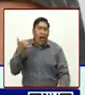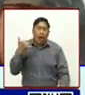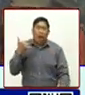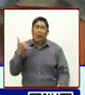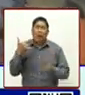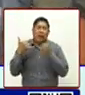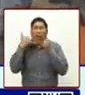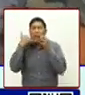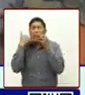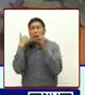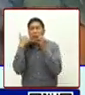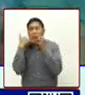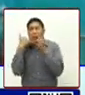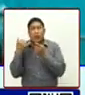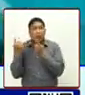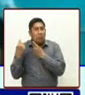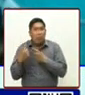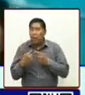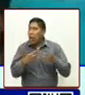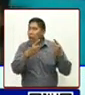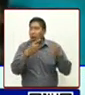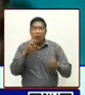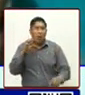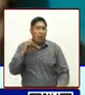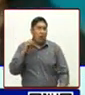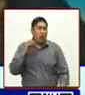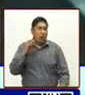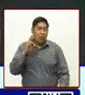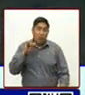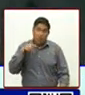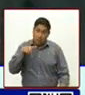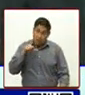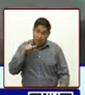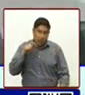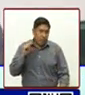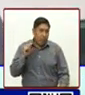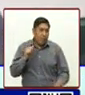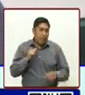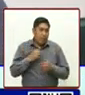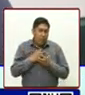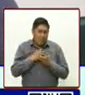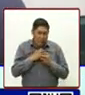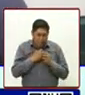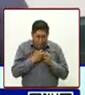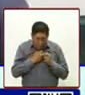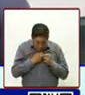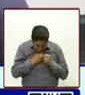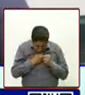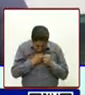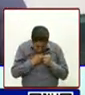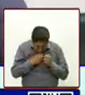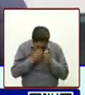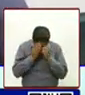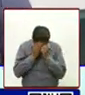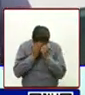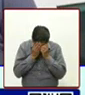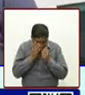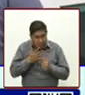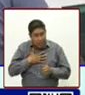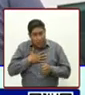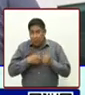hice. Bajaron hasta Coripata los medios de comunicación, consternada como madrina, el papá,